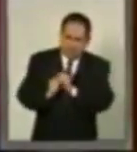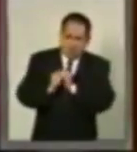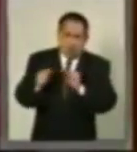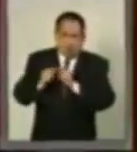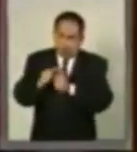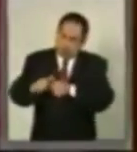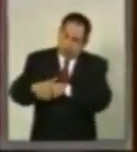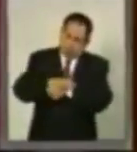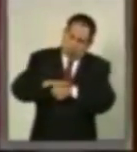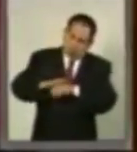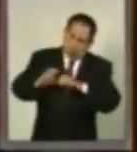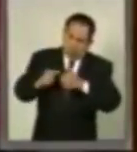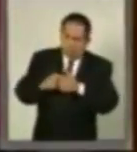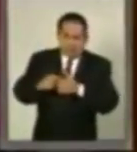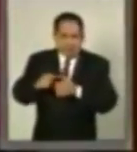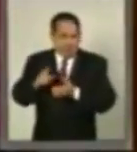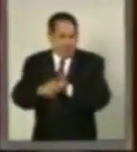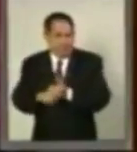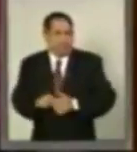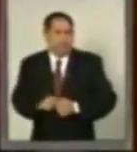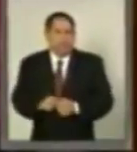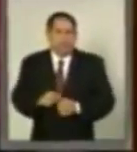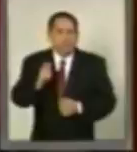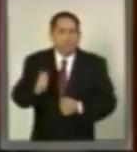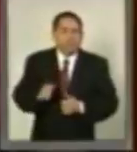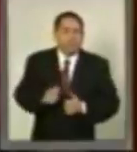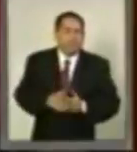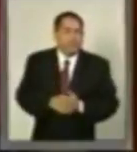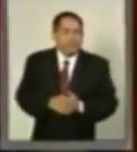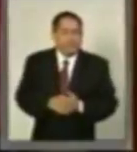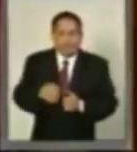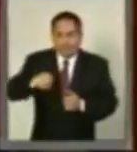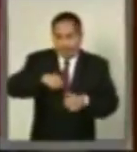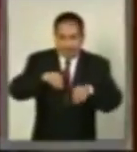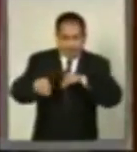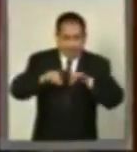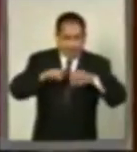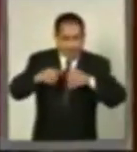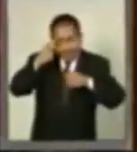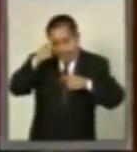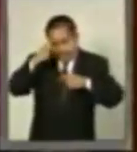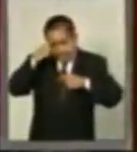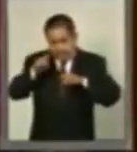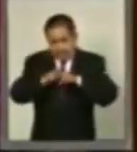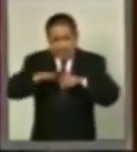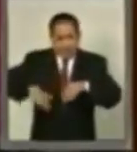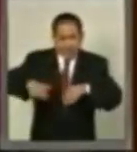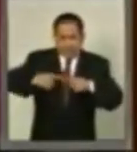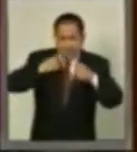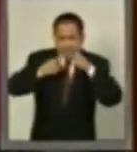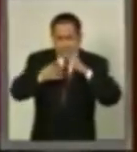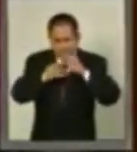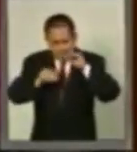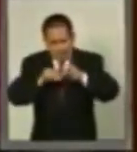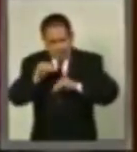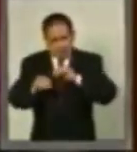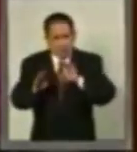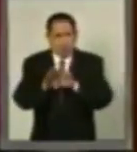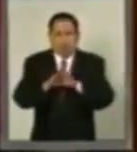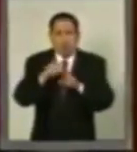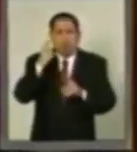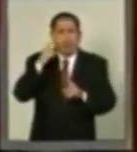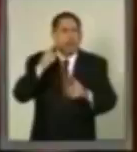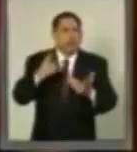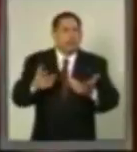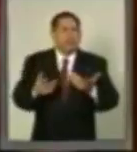local. Tenemos que trabajar para como lo hemos venido haciendo, para